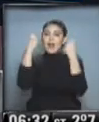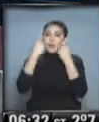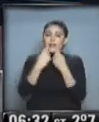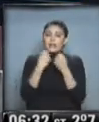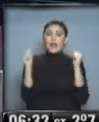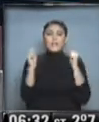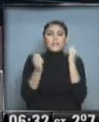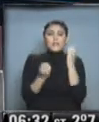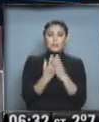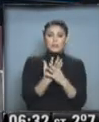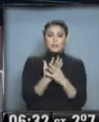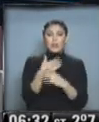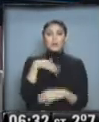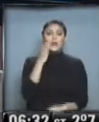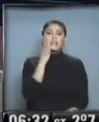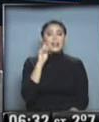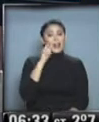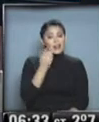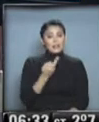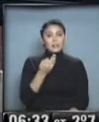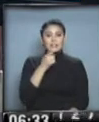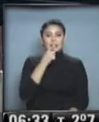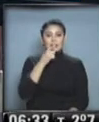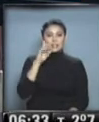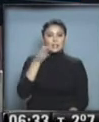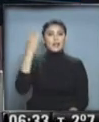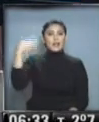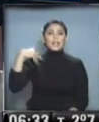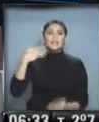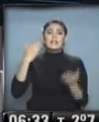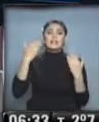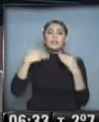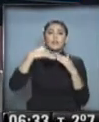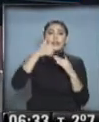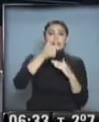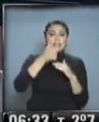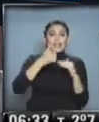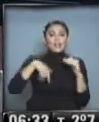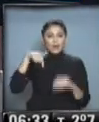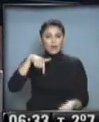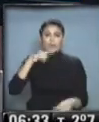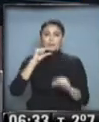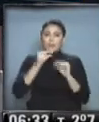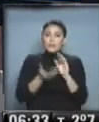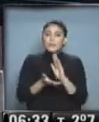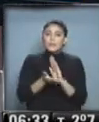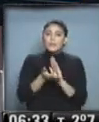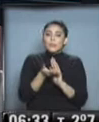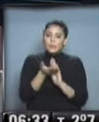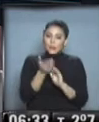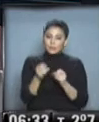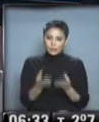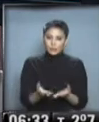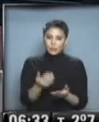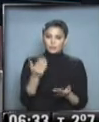fría, pero la tarde será agradable, teniendo en cuenta los últimos días que las máximas no superaban los 6 o 7 grados. Allá lentamente las temperaturas se van